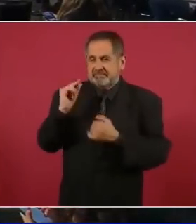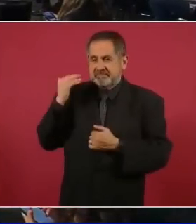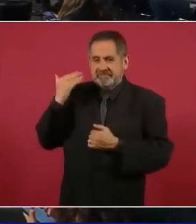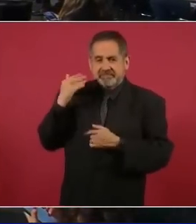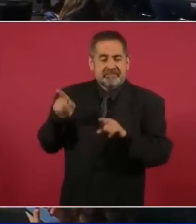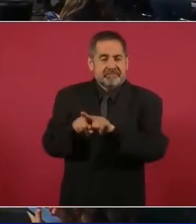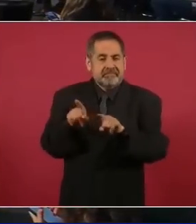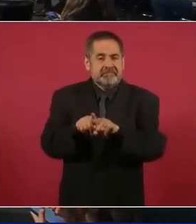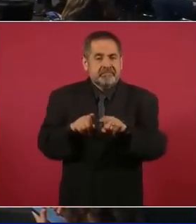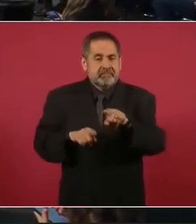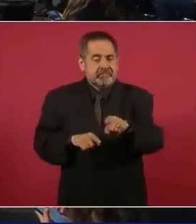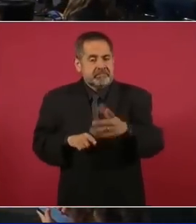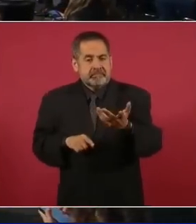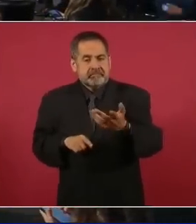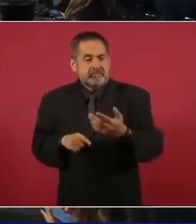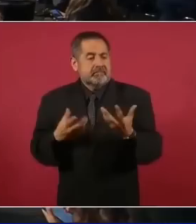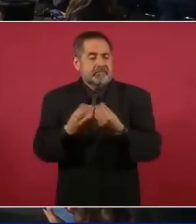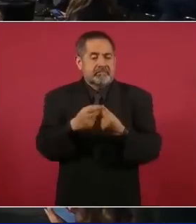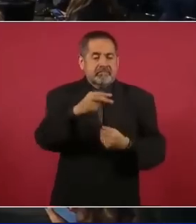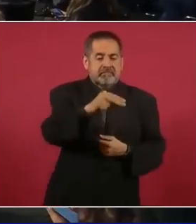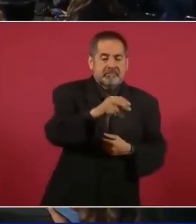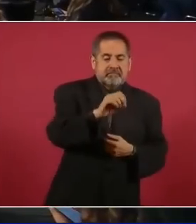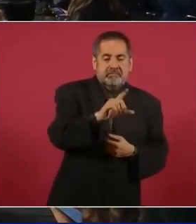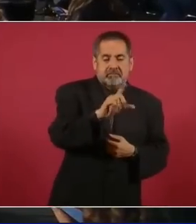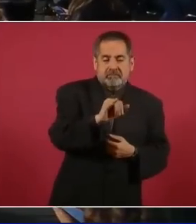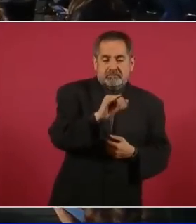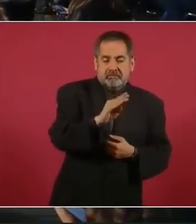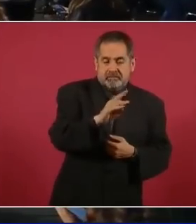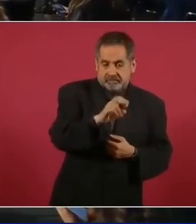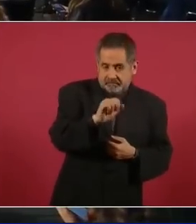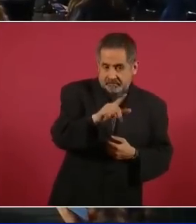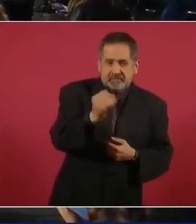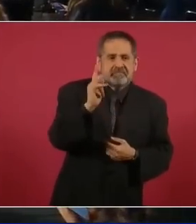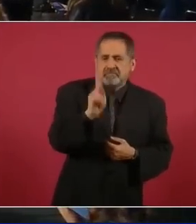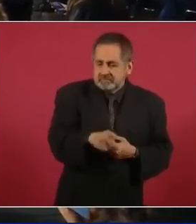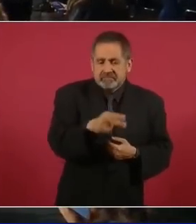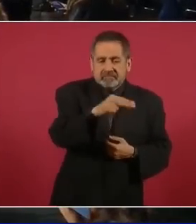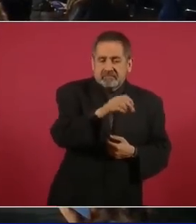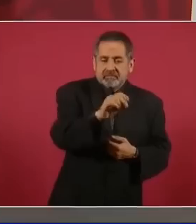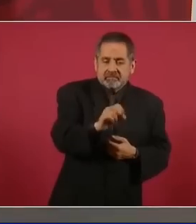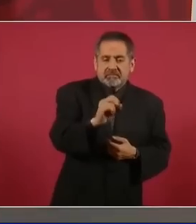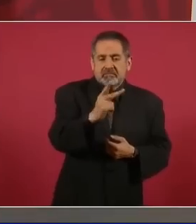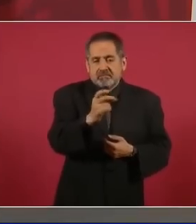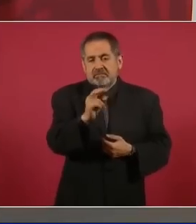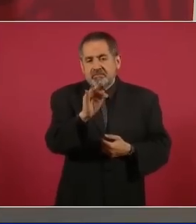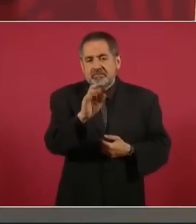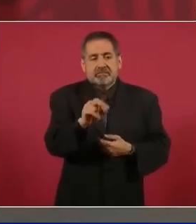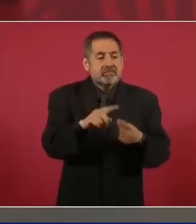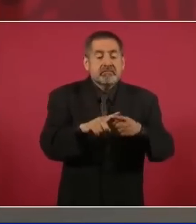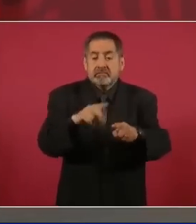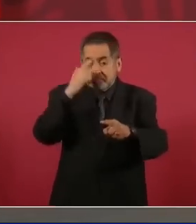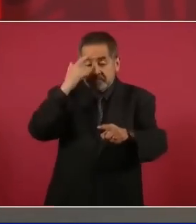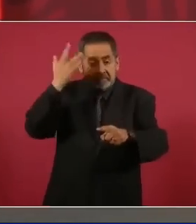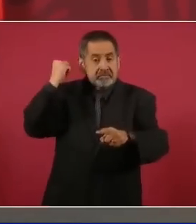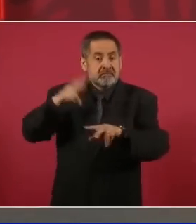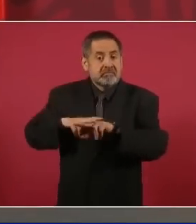por eso hablo de que neoliberalismo es neoporfirismo, vendieron el tren, el ferrocarril